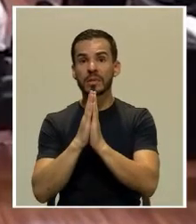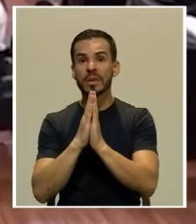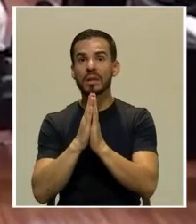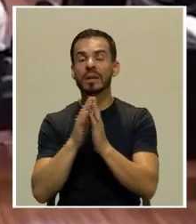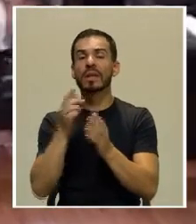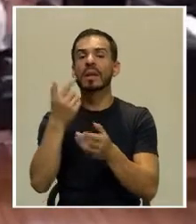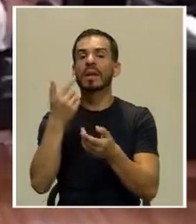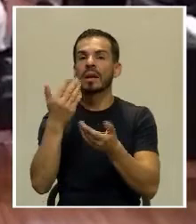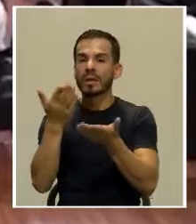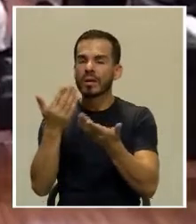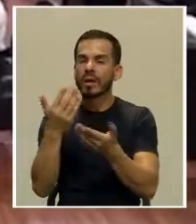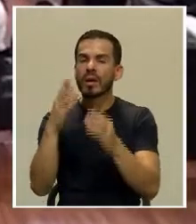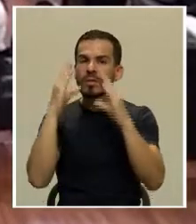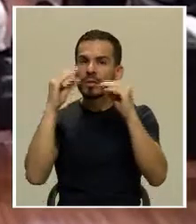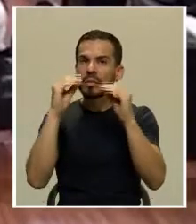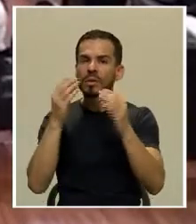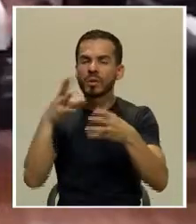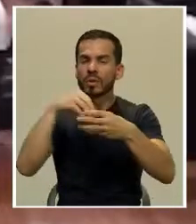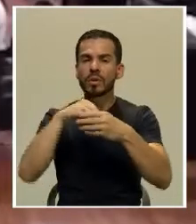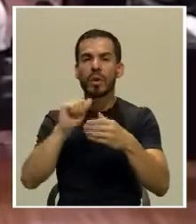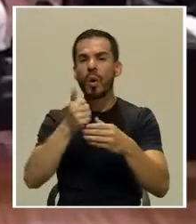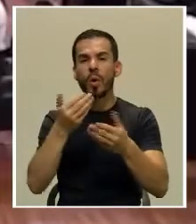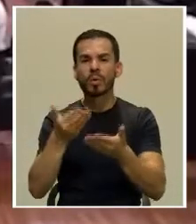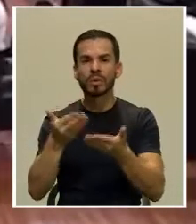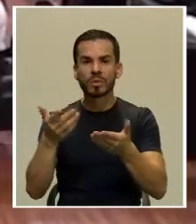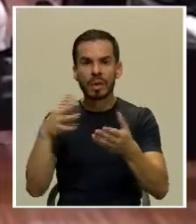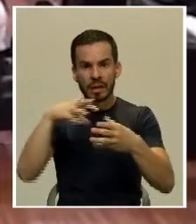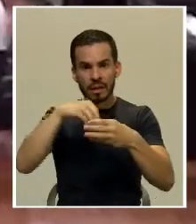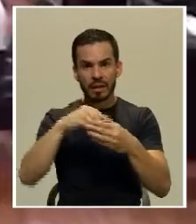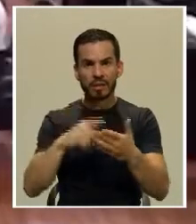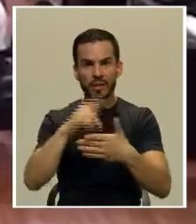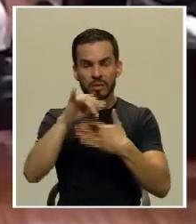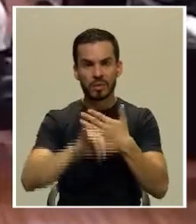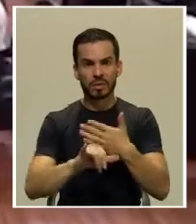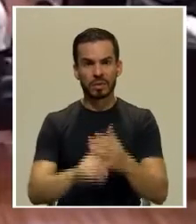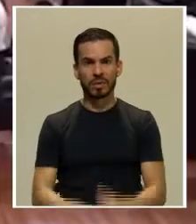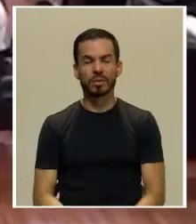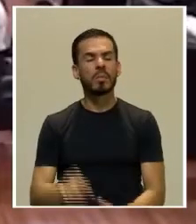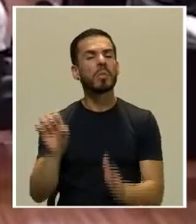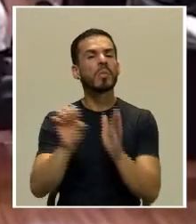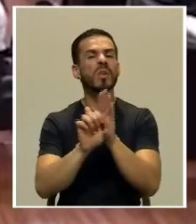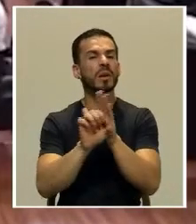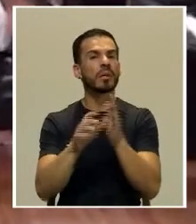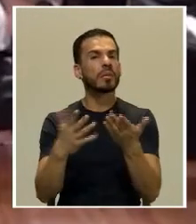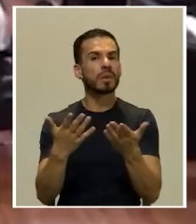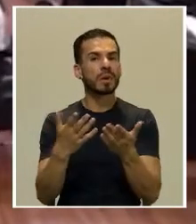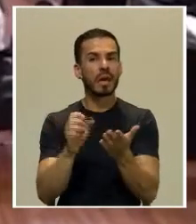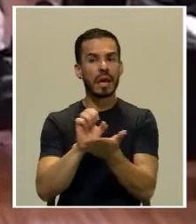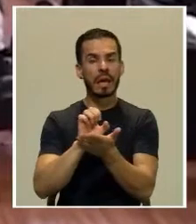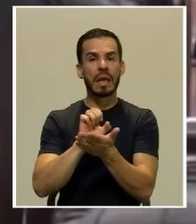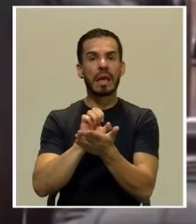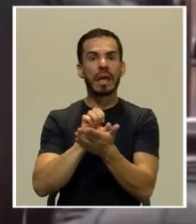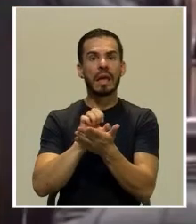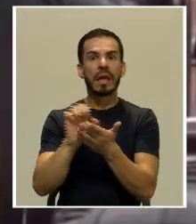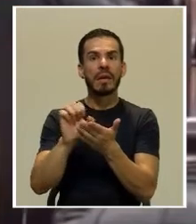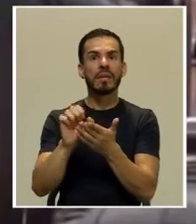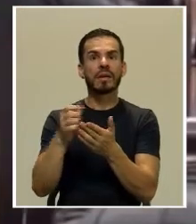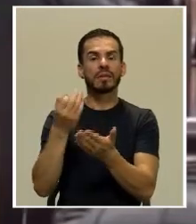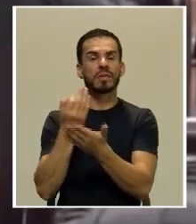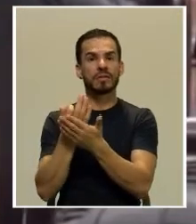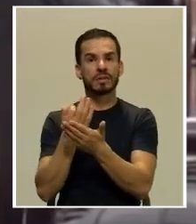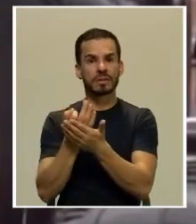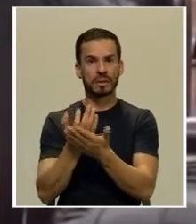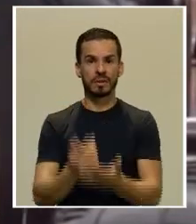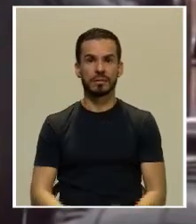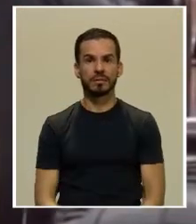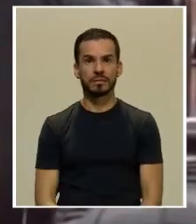cuentas al Ejecutivo sobre no incluir otros rubros o partidas en el proyecto del presupuesto, como por ejemplo la evasión fiscal. Es,